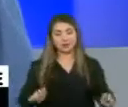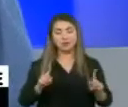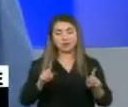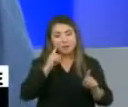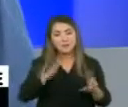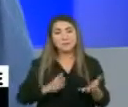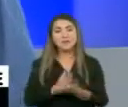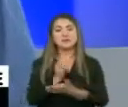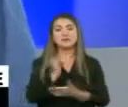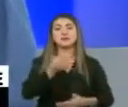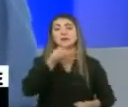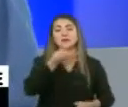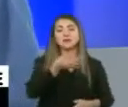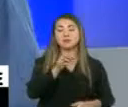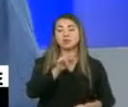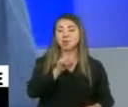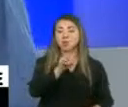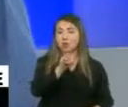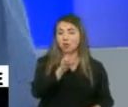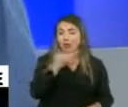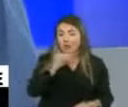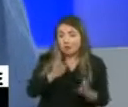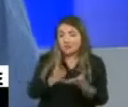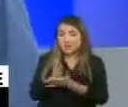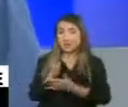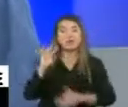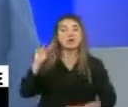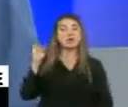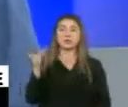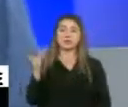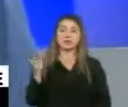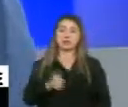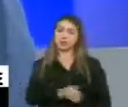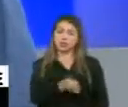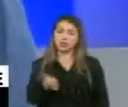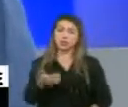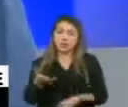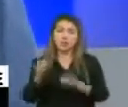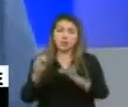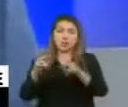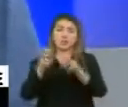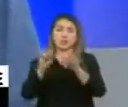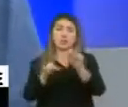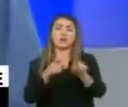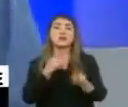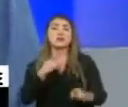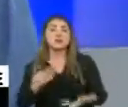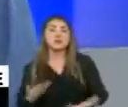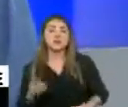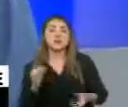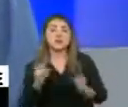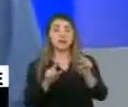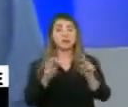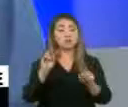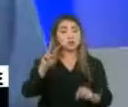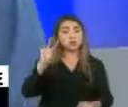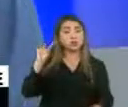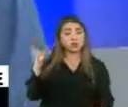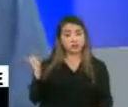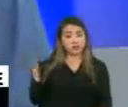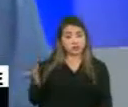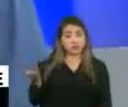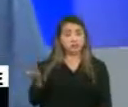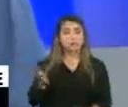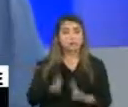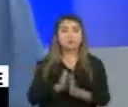partir, como siempre lo hemos dicho nosotros en la UDI, desde el principio de inocencia, hay que darle la oportunidad a las personas de que defiendan sus intereses y su inocencia. Creo que es muy